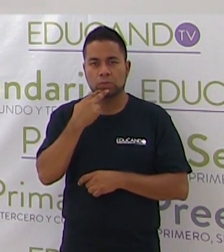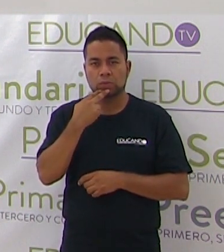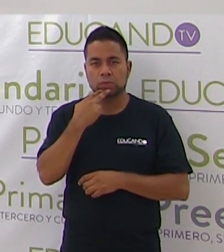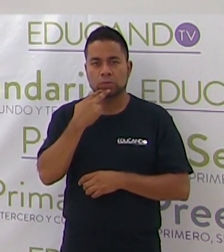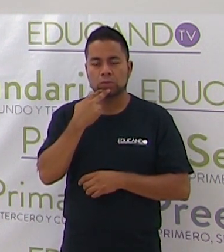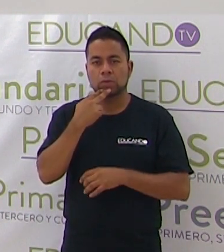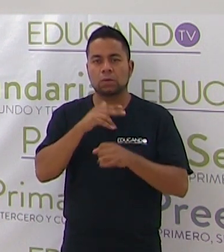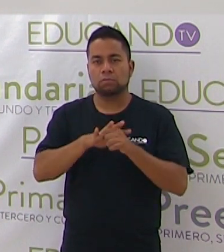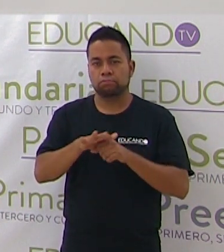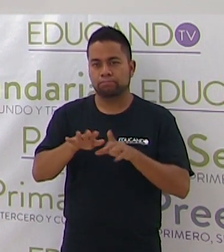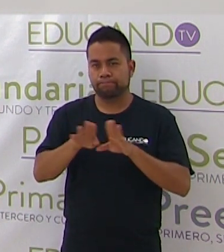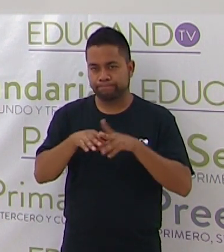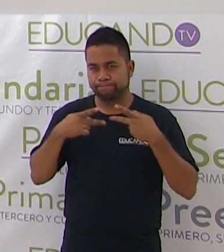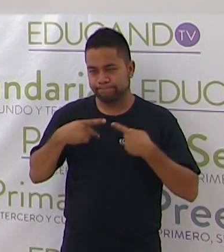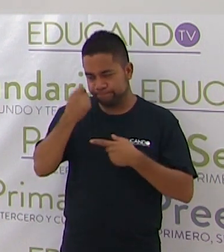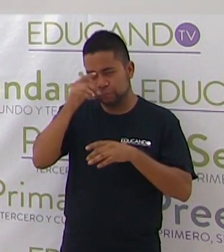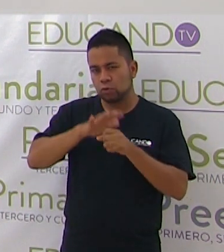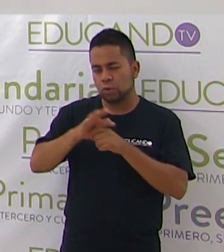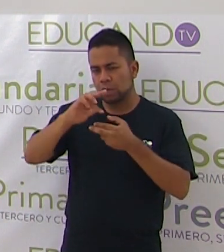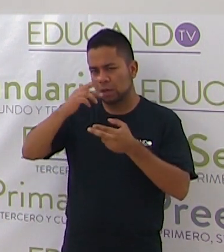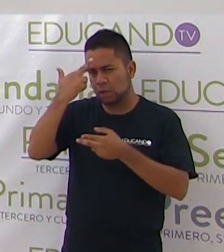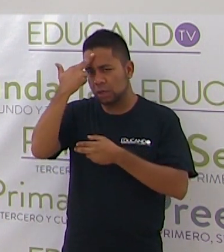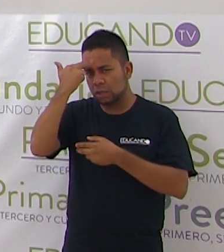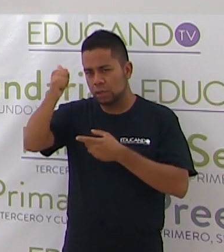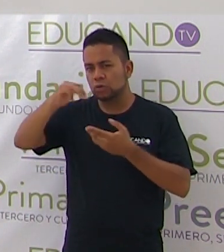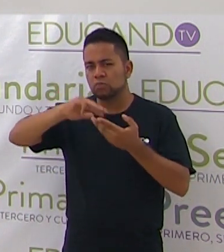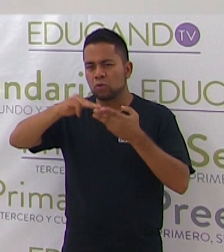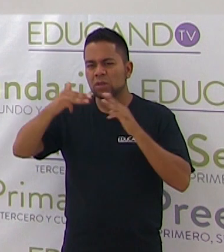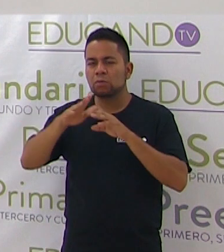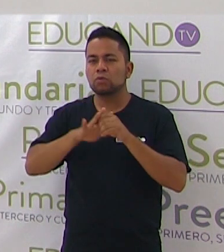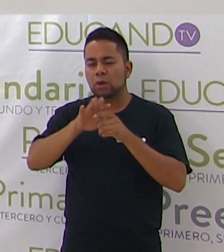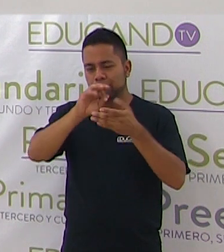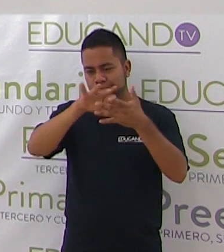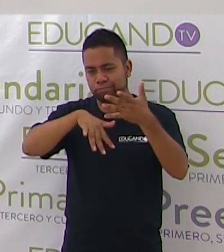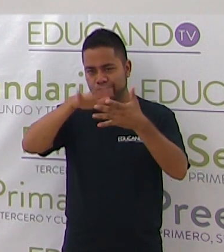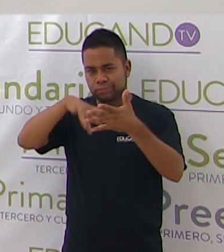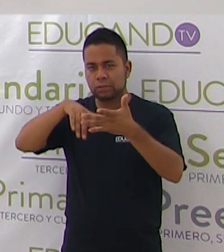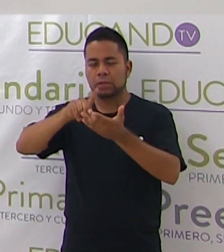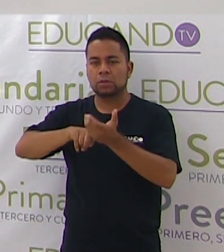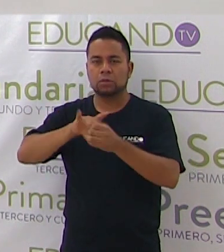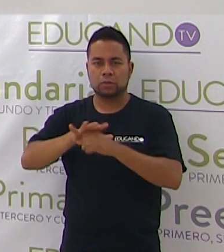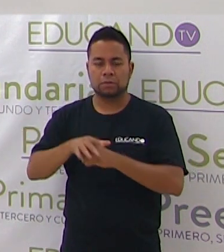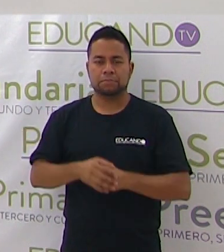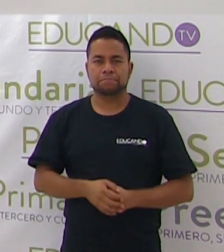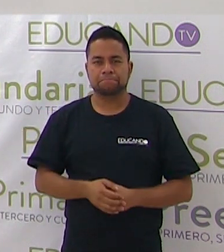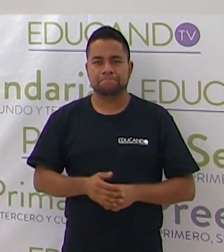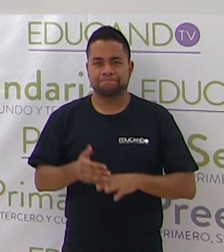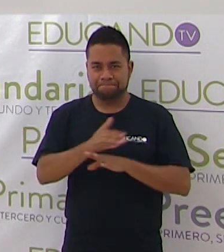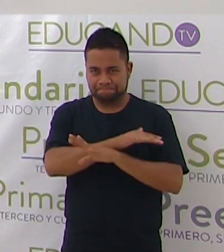la articulista? ¿Cuál creen que sea en todo esto que leímos